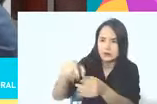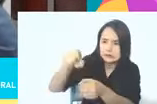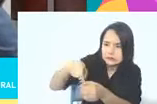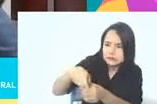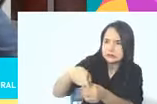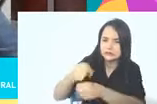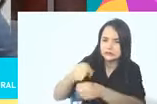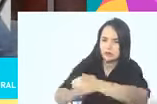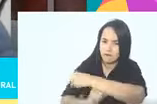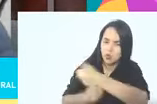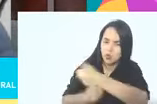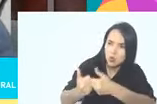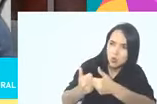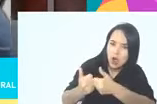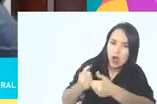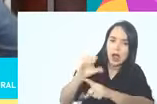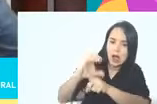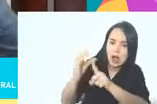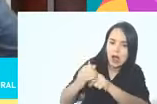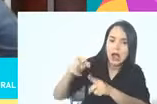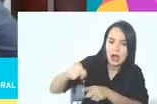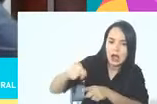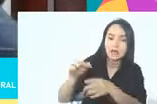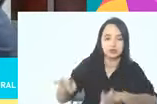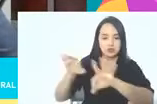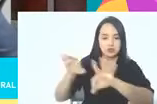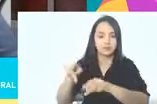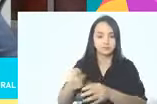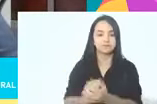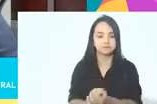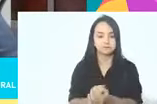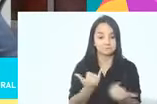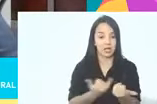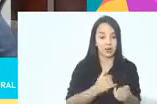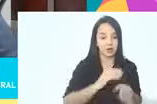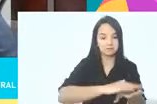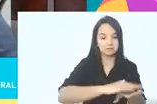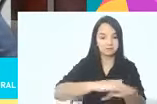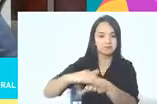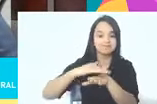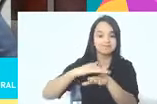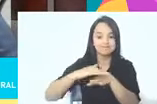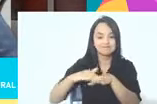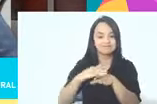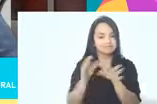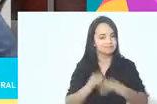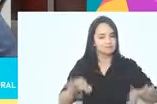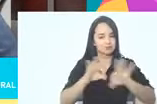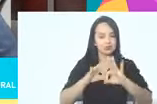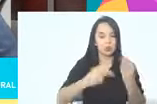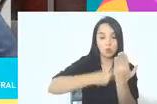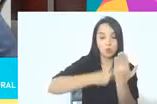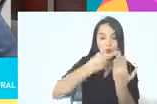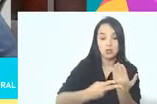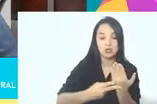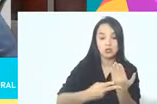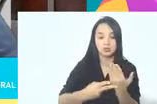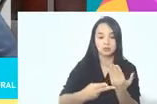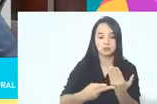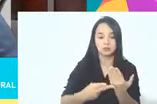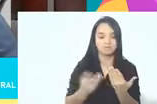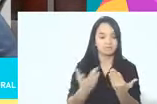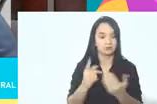Un proyecto apoyado por el Ministerio de Cultura, repito nuevamente, es un Programa Nacional de Concertación Cultural.